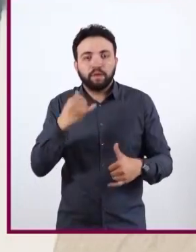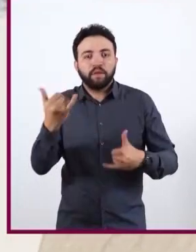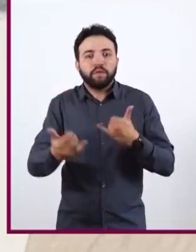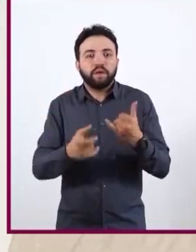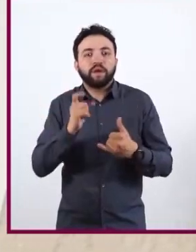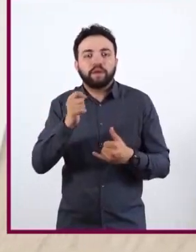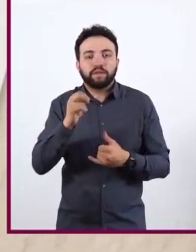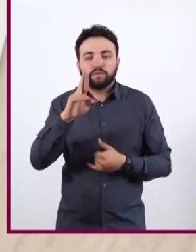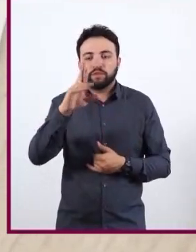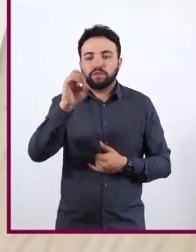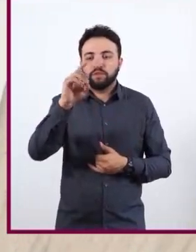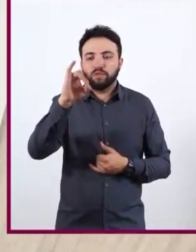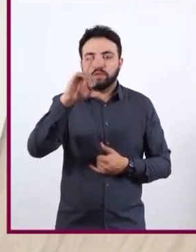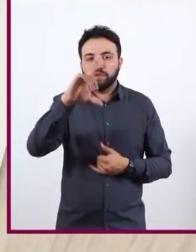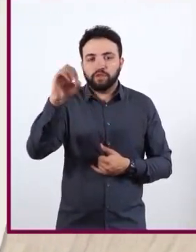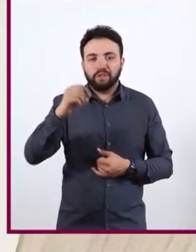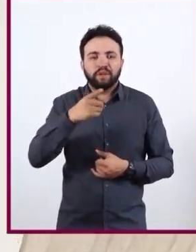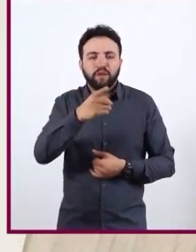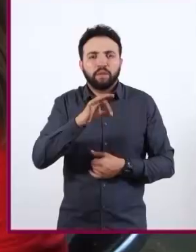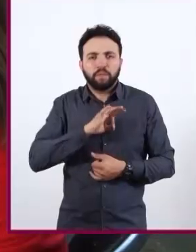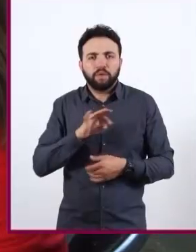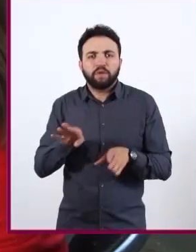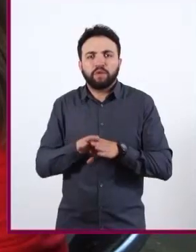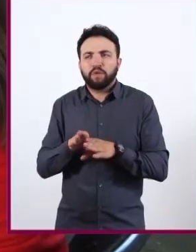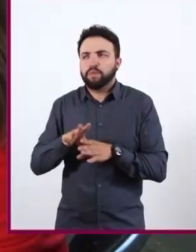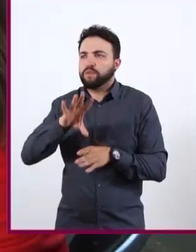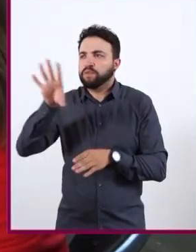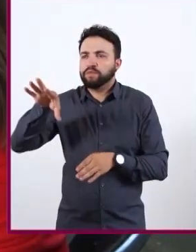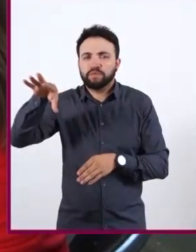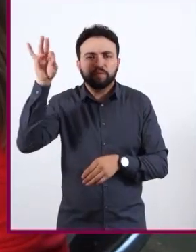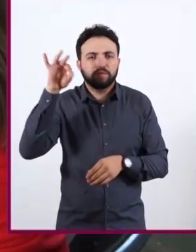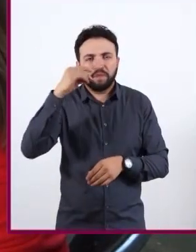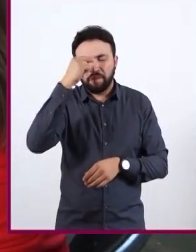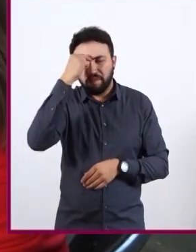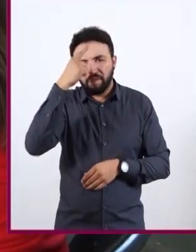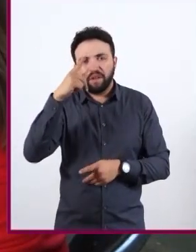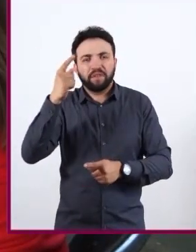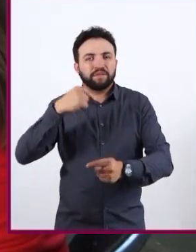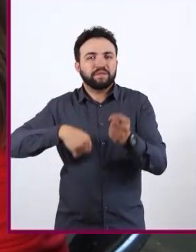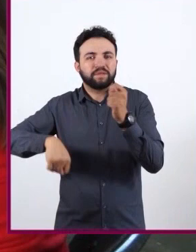También juega el rodillo. Estos rodillos se consiguen muy fácil en